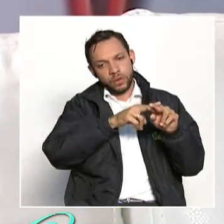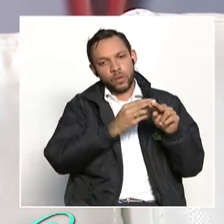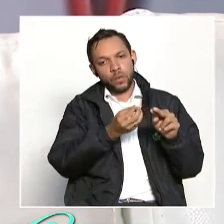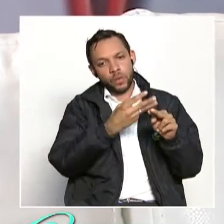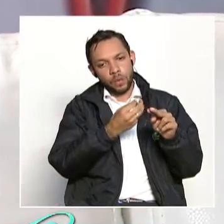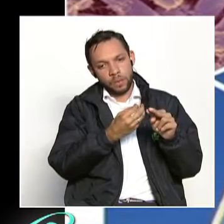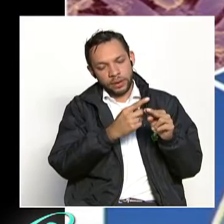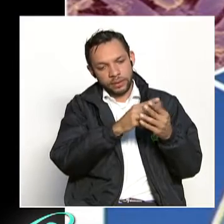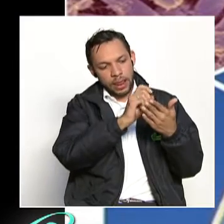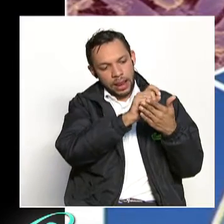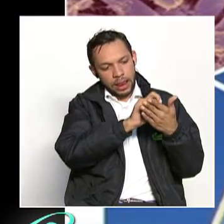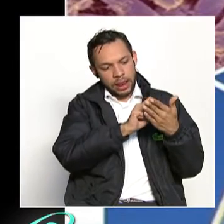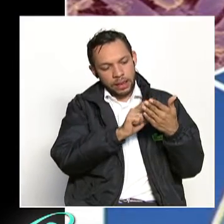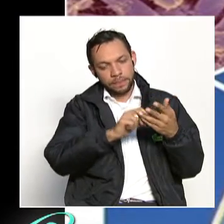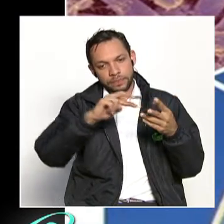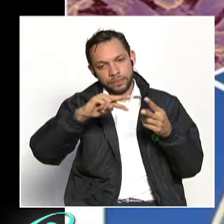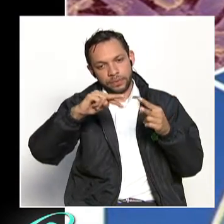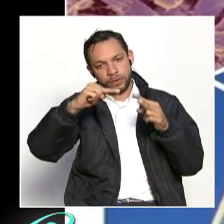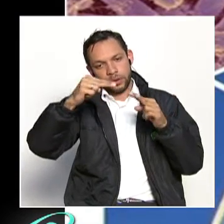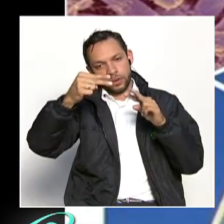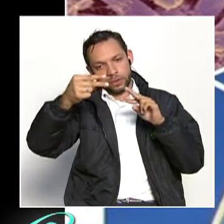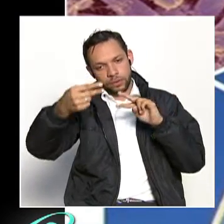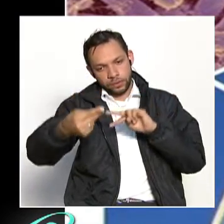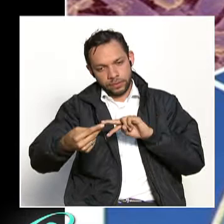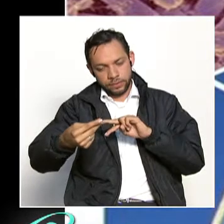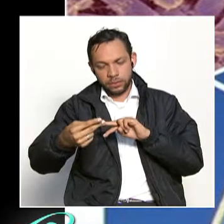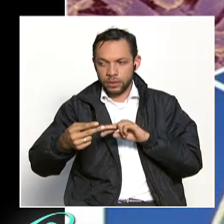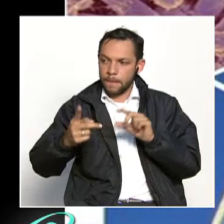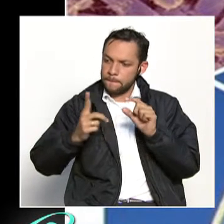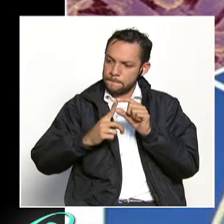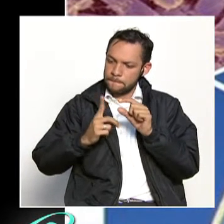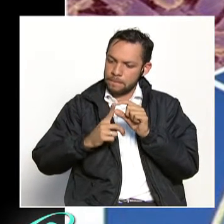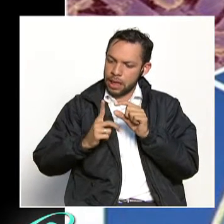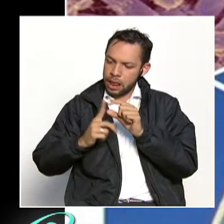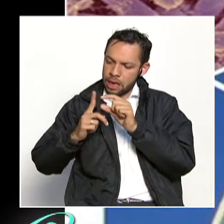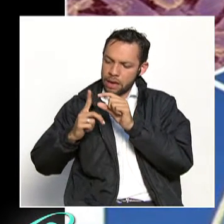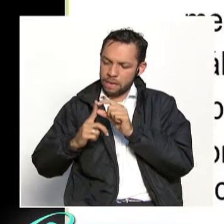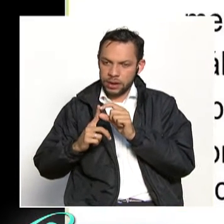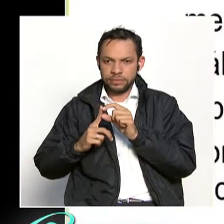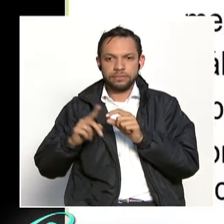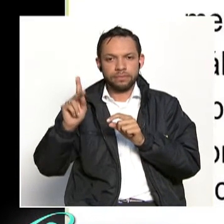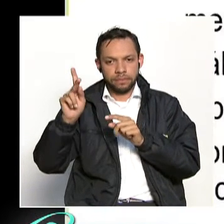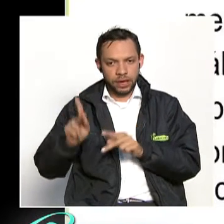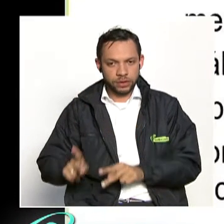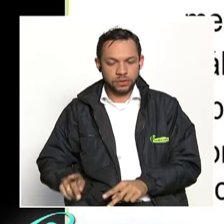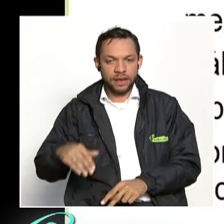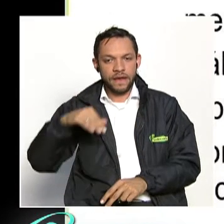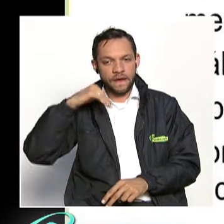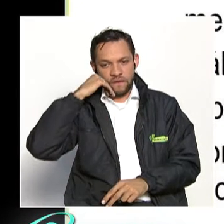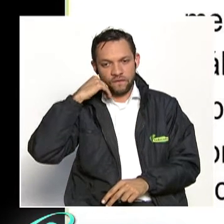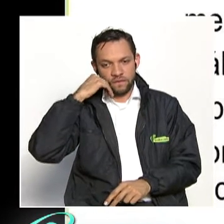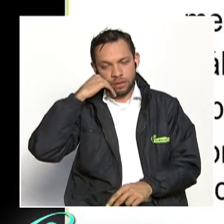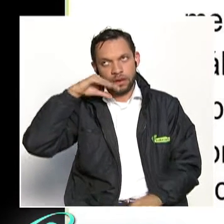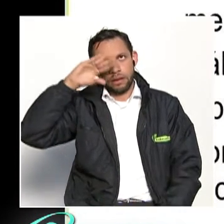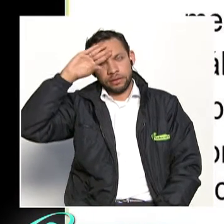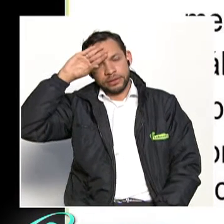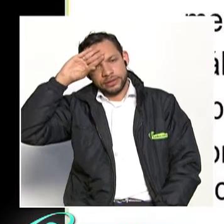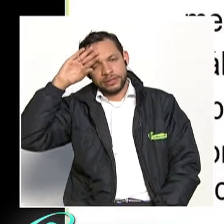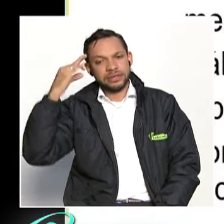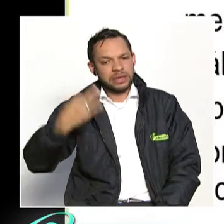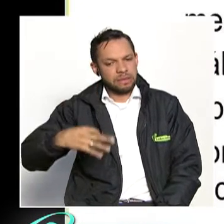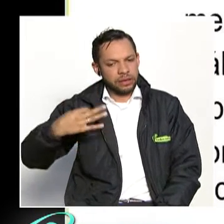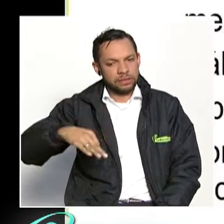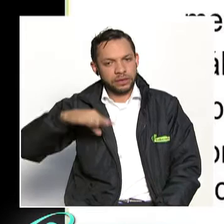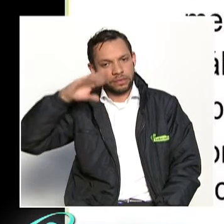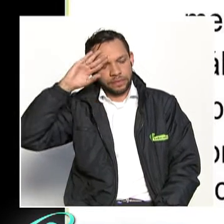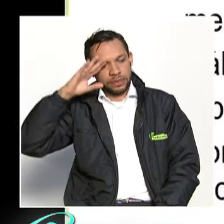información genética que tiene un ser humano. El común del término cuando hablamos de bacteria es infección, lo que la gente siempre piensa y le